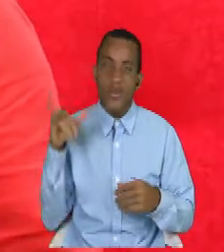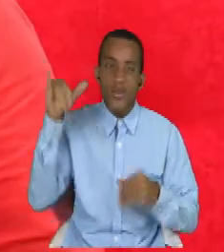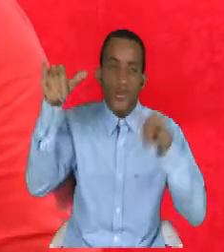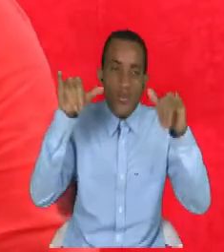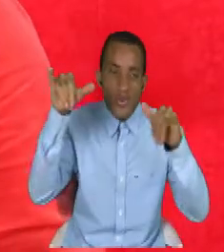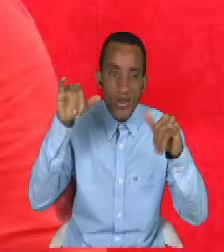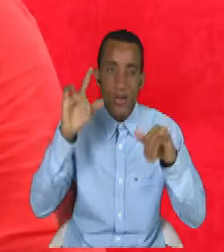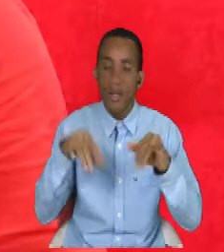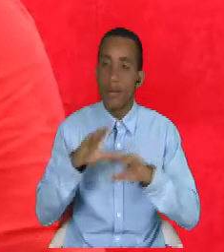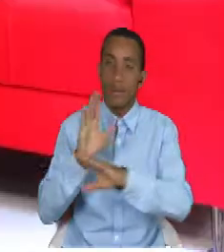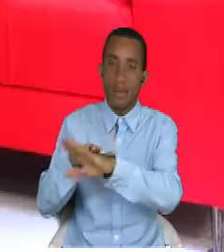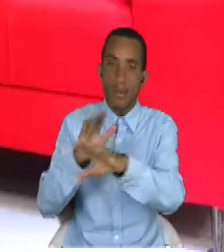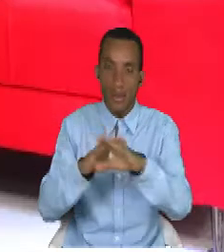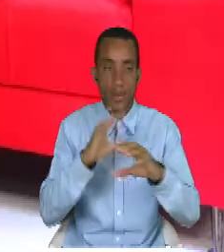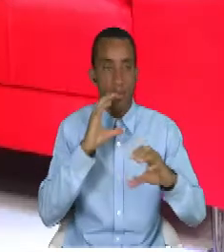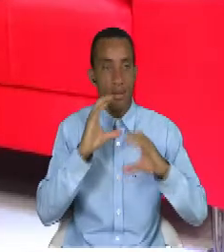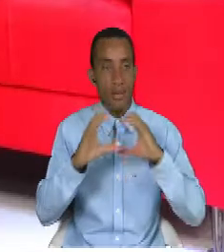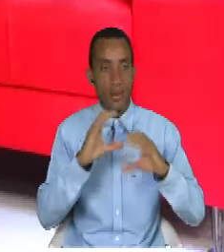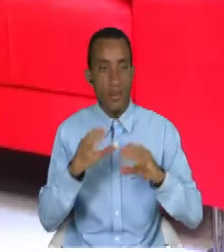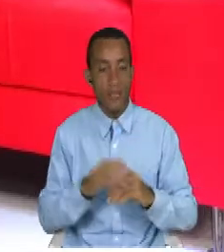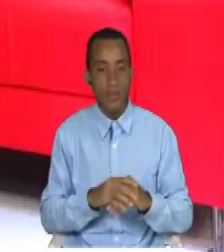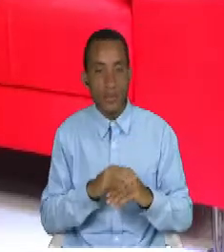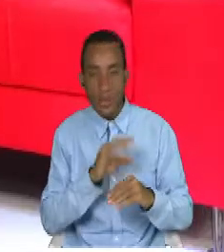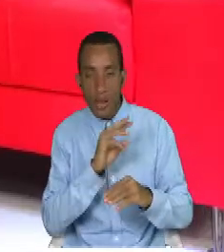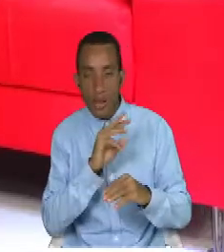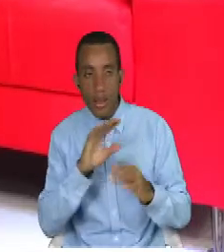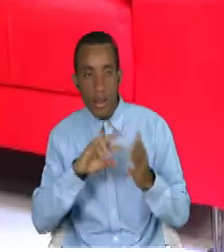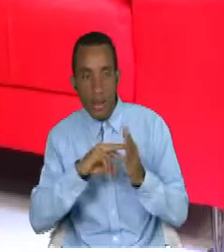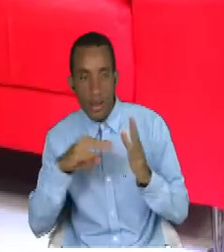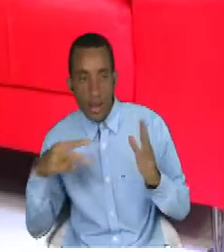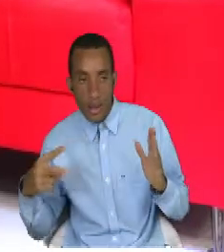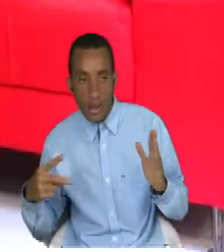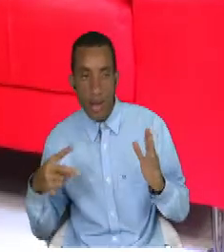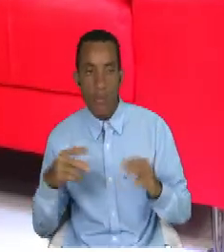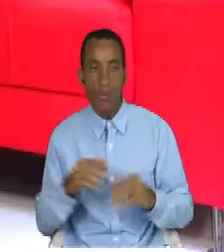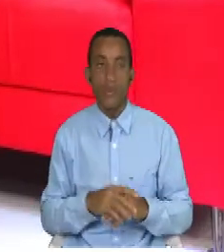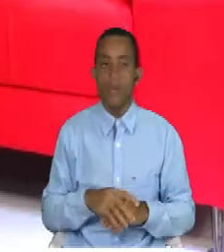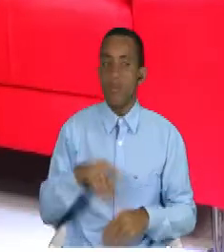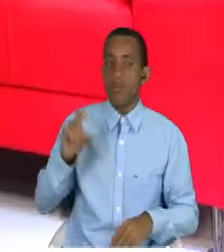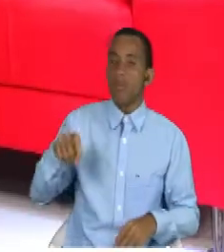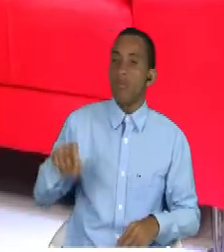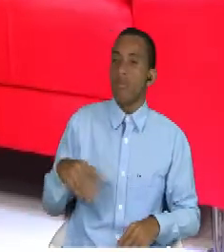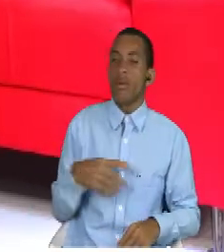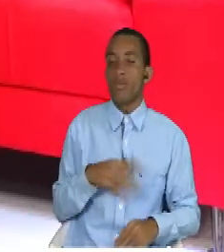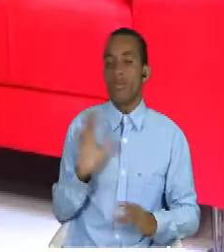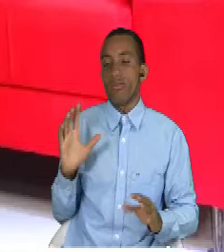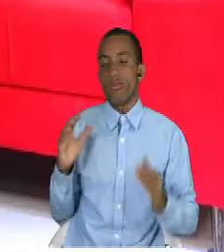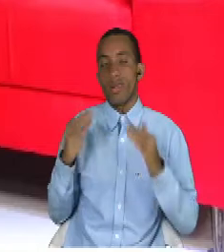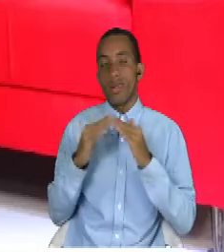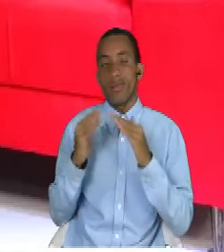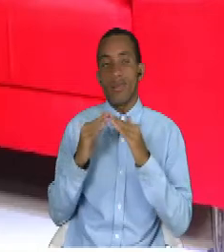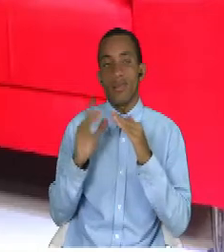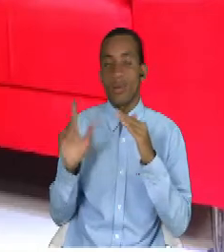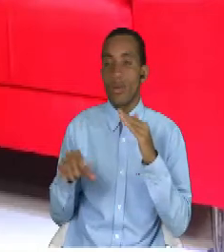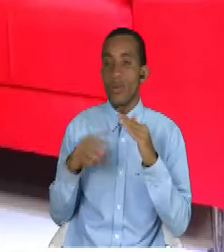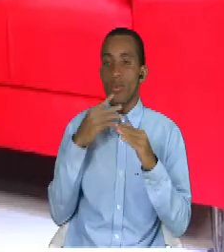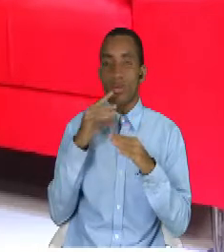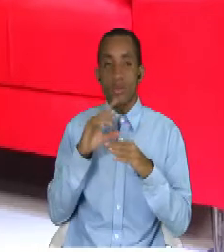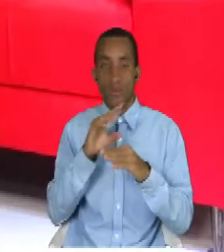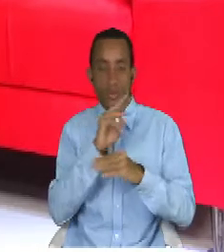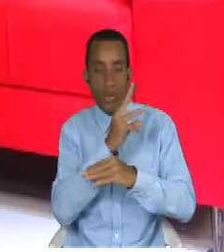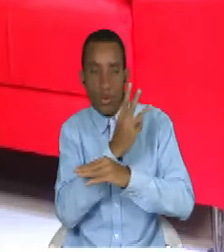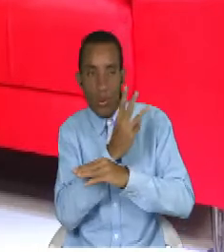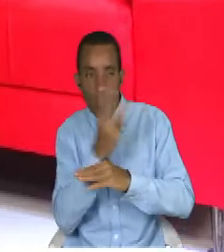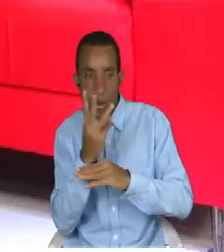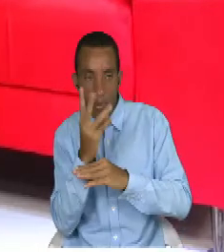plataformas digitales bueno y es que hoy en día que ahora ya podemos encontrar que no necesitamos salir de casa porque en la web podemos encontrar absolutamente